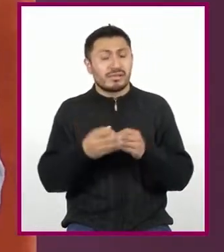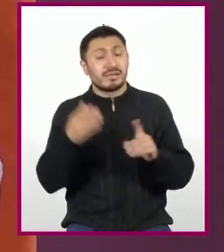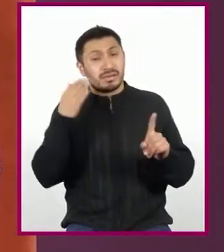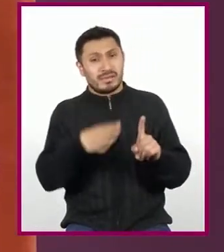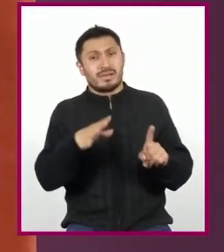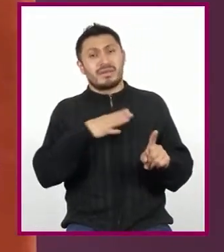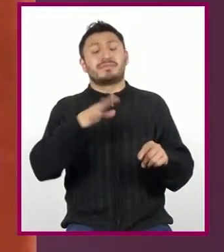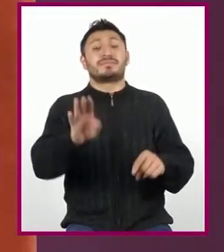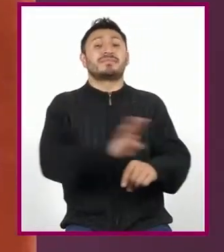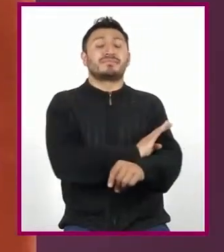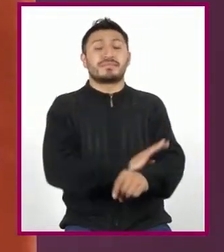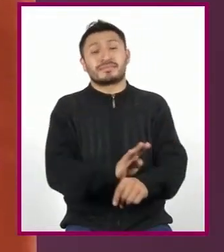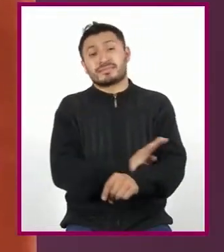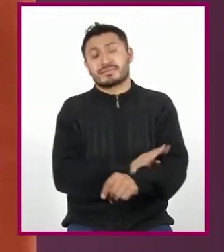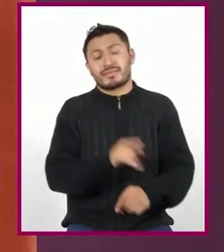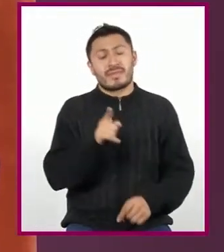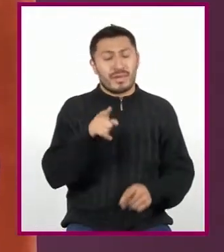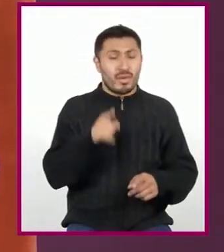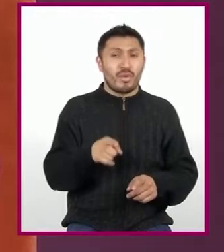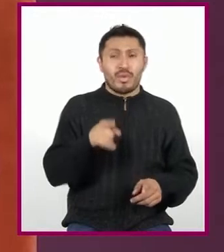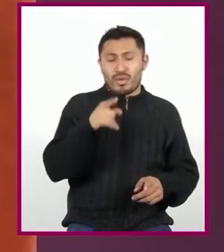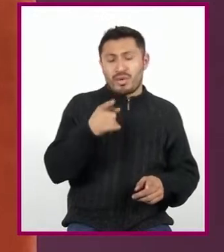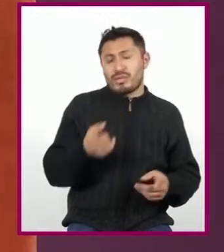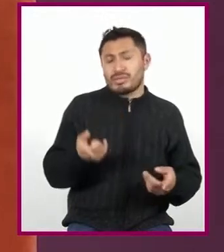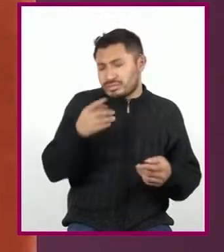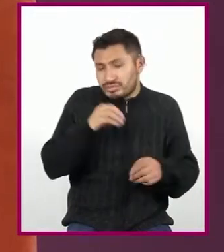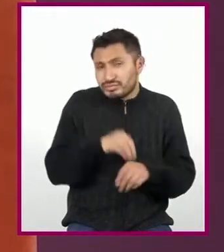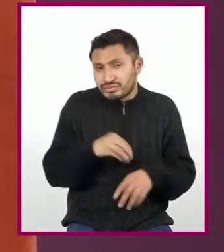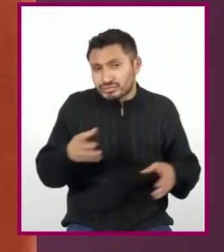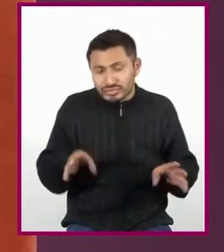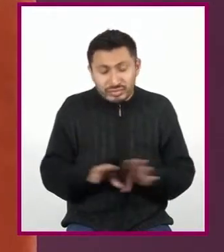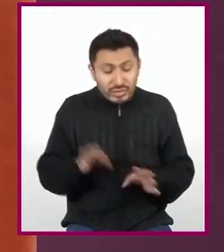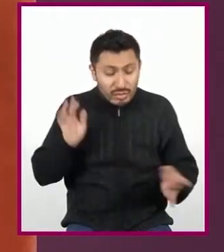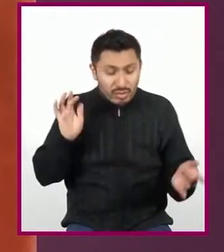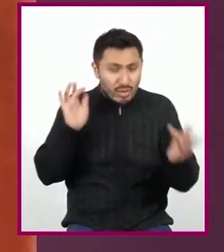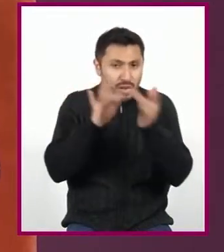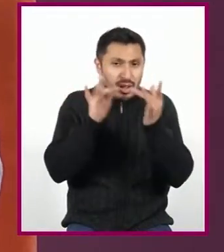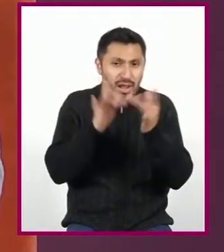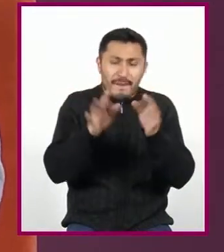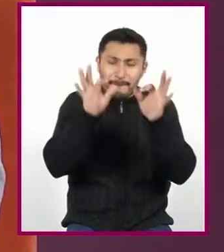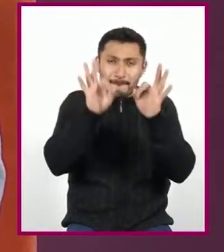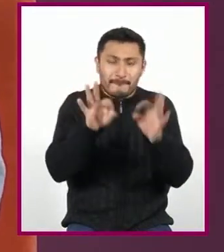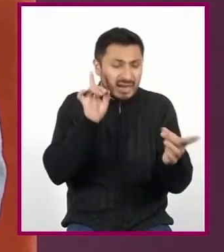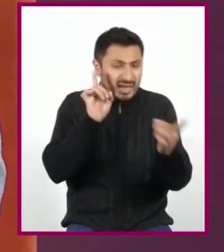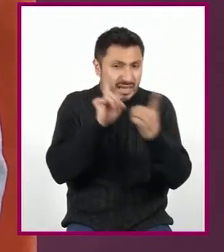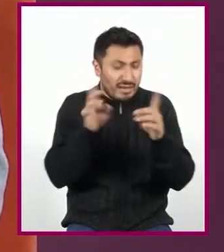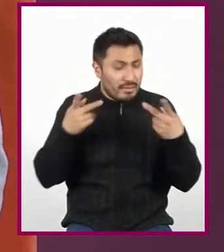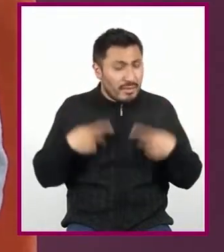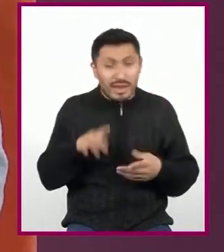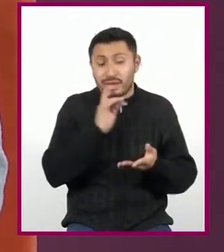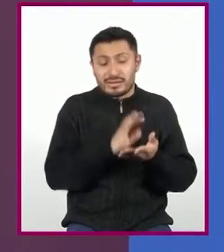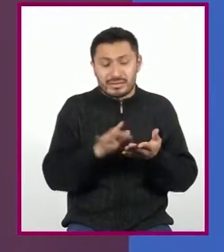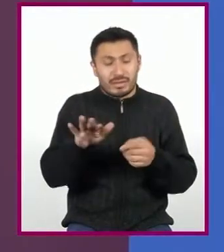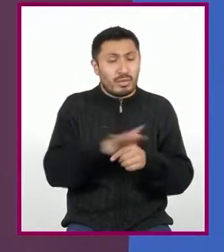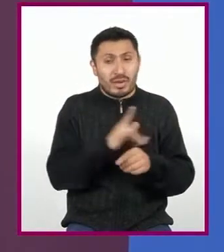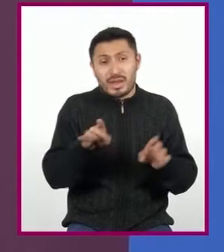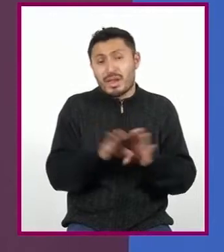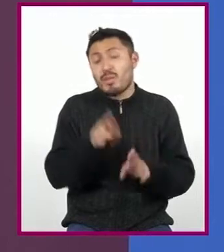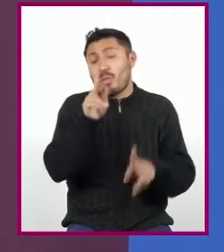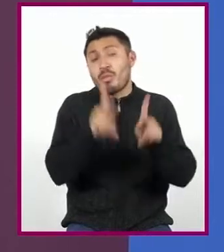Antes que nada, es un gusto estar con ustedes en esta sesión. Sobre las preguntas que nos hace Karen,